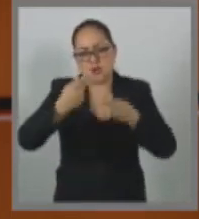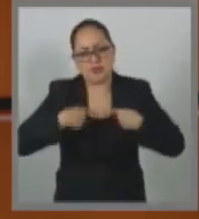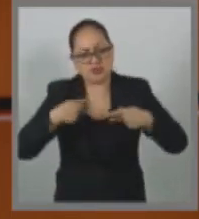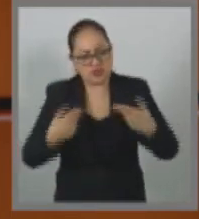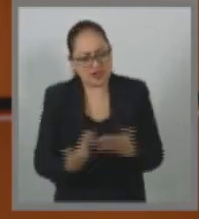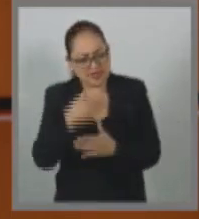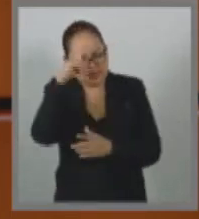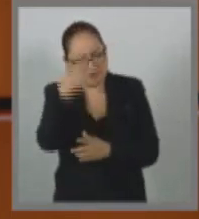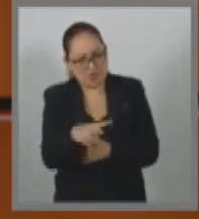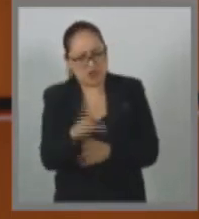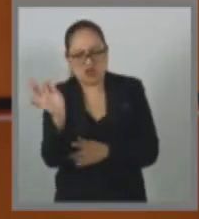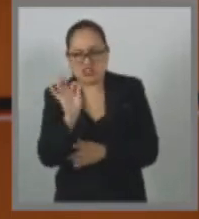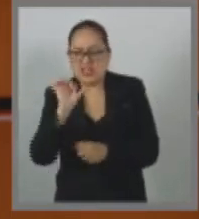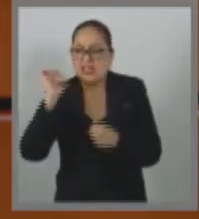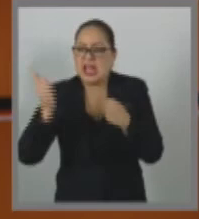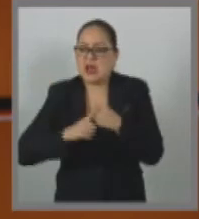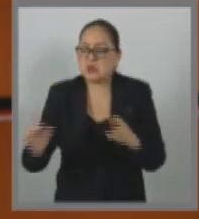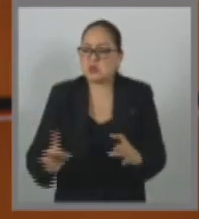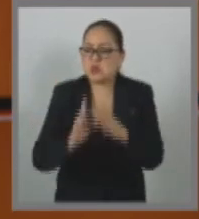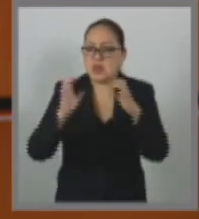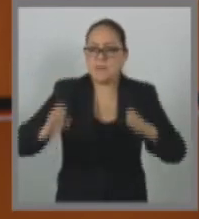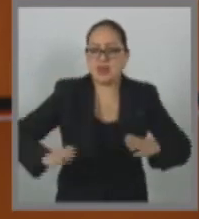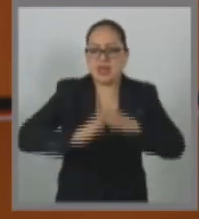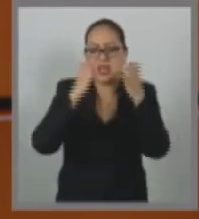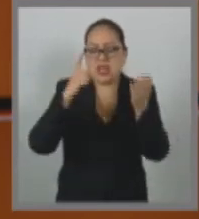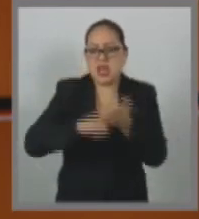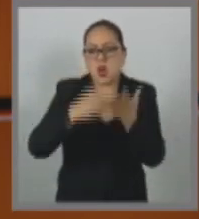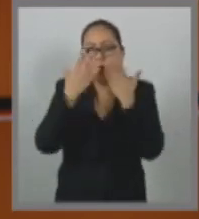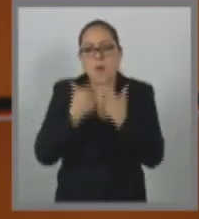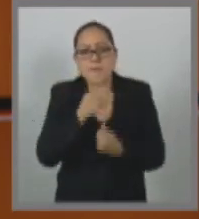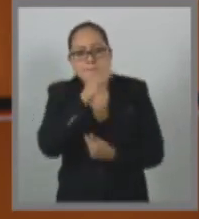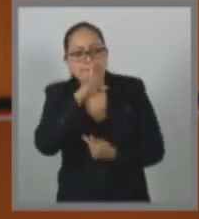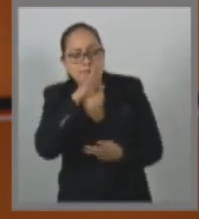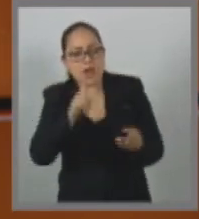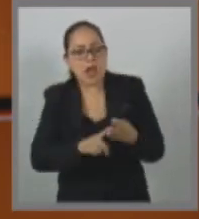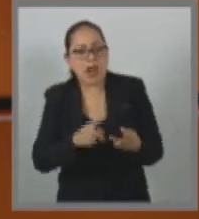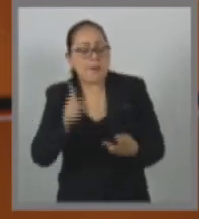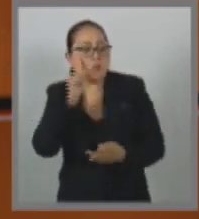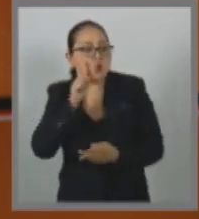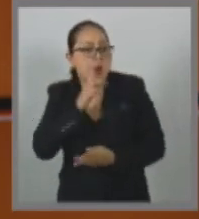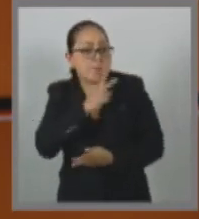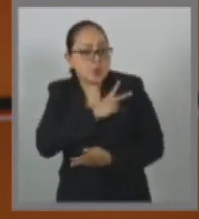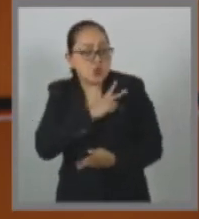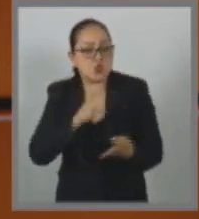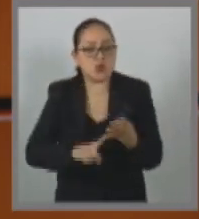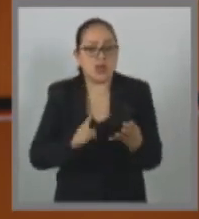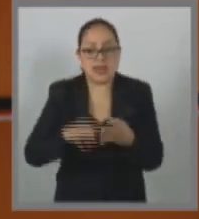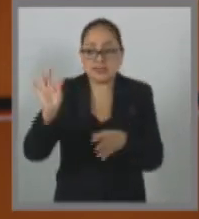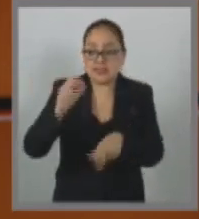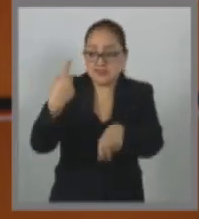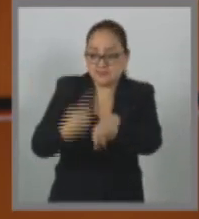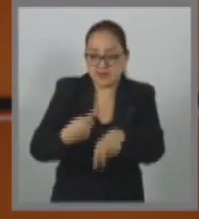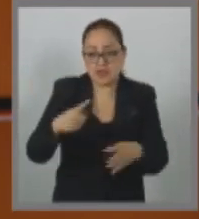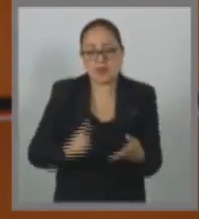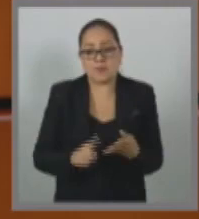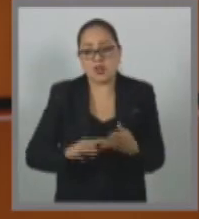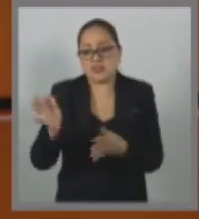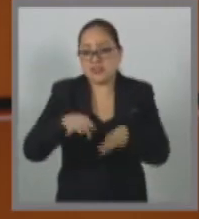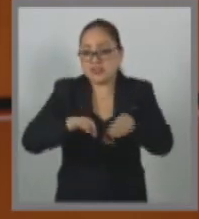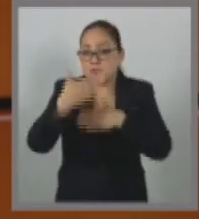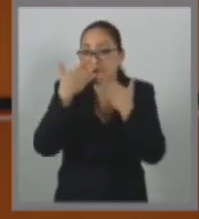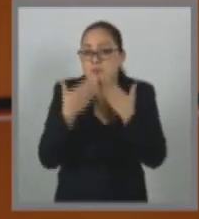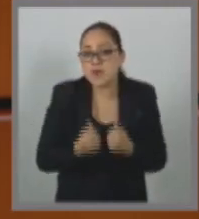en las horas de adversidad, en la orfandad, en la viudez de las mujeres, en la enfermedad, en el